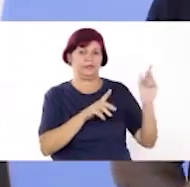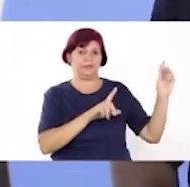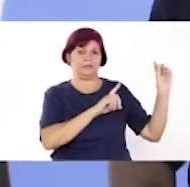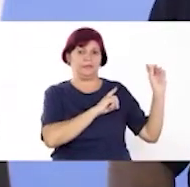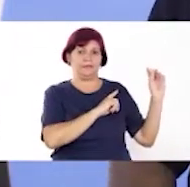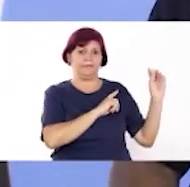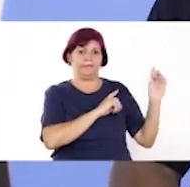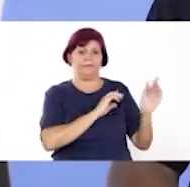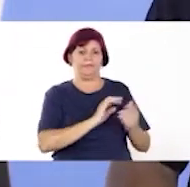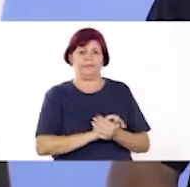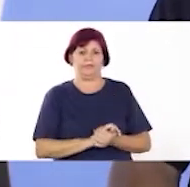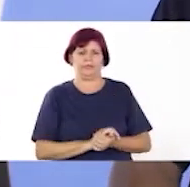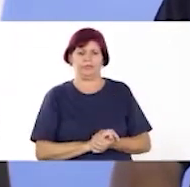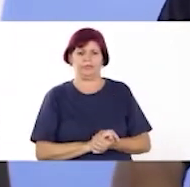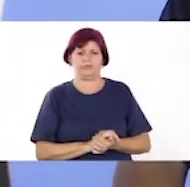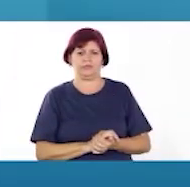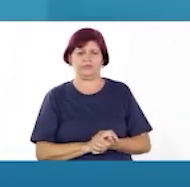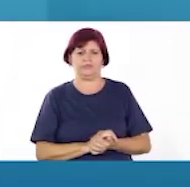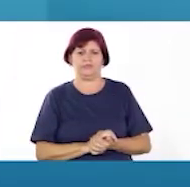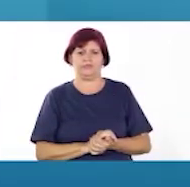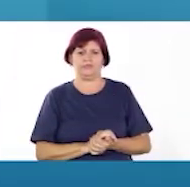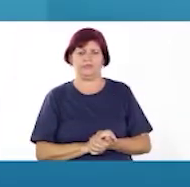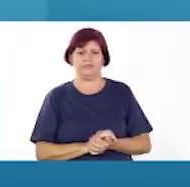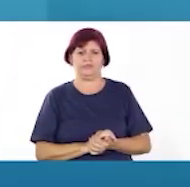es el que aparece ahora en pantalla.